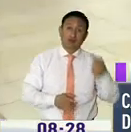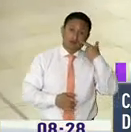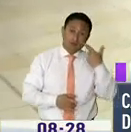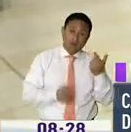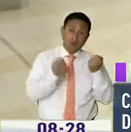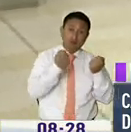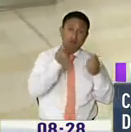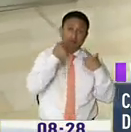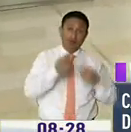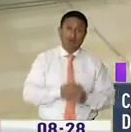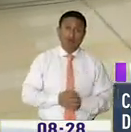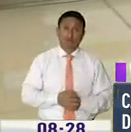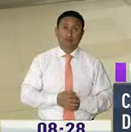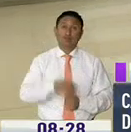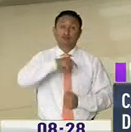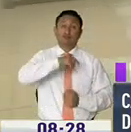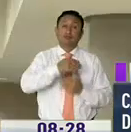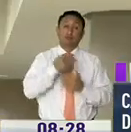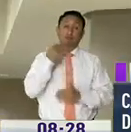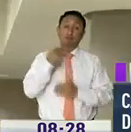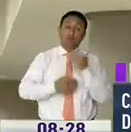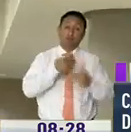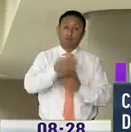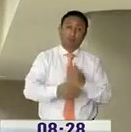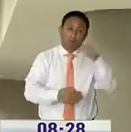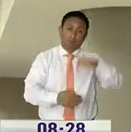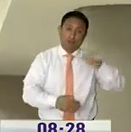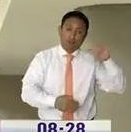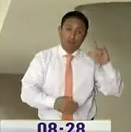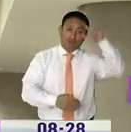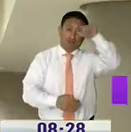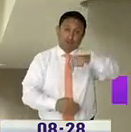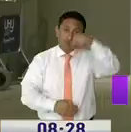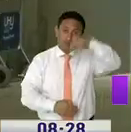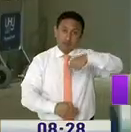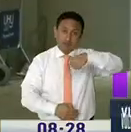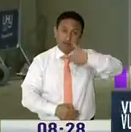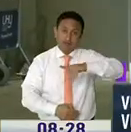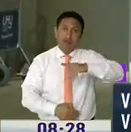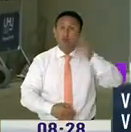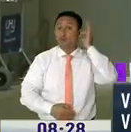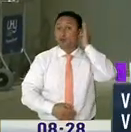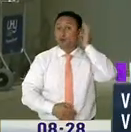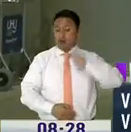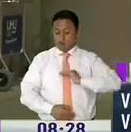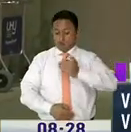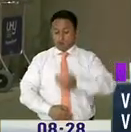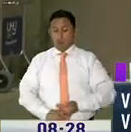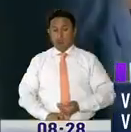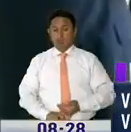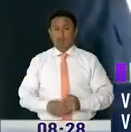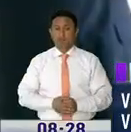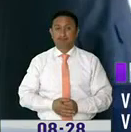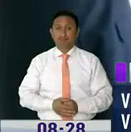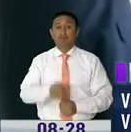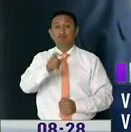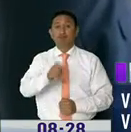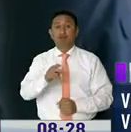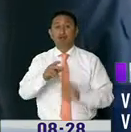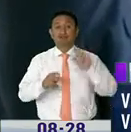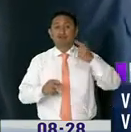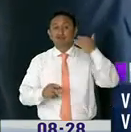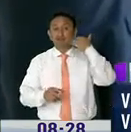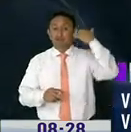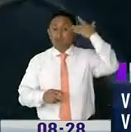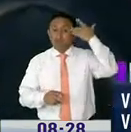salud. Este es el protocolo que se seguirá con la llegada de vuelos humanitarios destinados para mujeres en estado de gestación, personas de la tercera